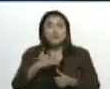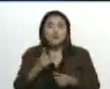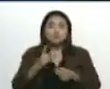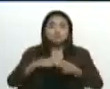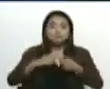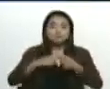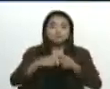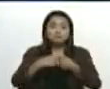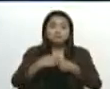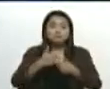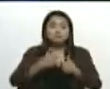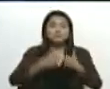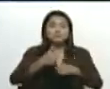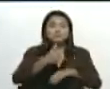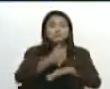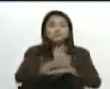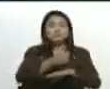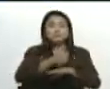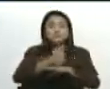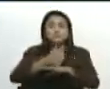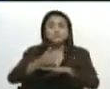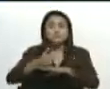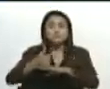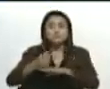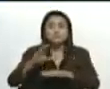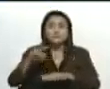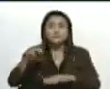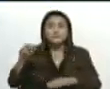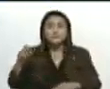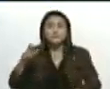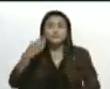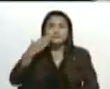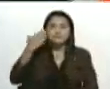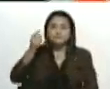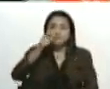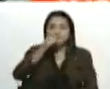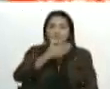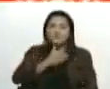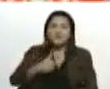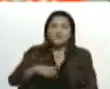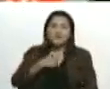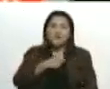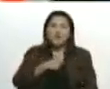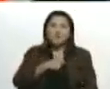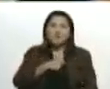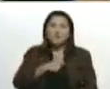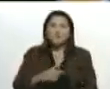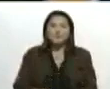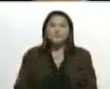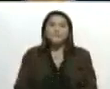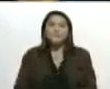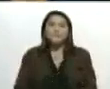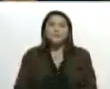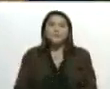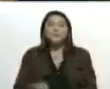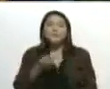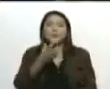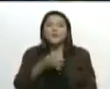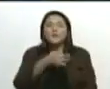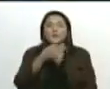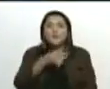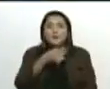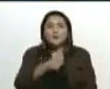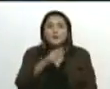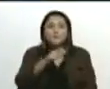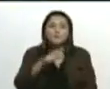de inmediato. Escuchamos declaraciones del diputado Giuseppe Alessandrello, presidente de esta comisión. Buenas tardes a todas y a todos. El Comité